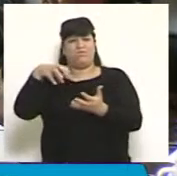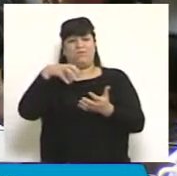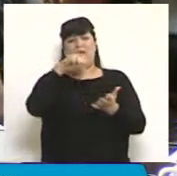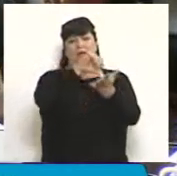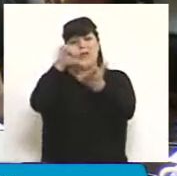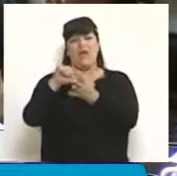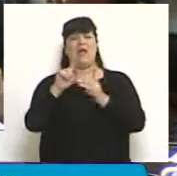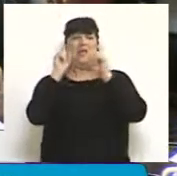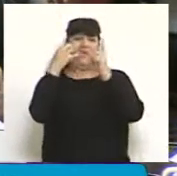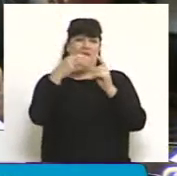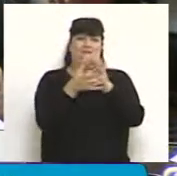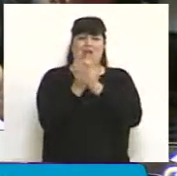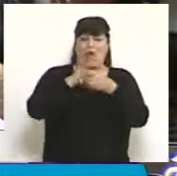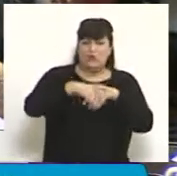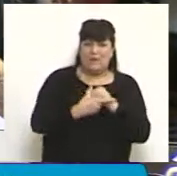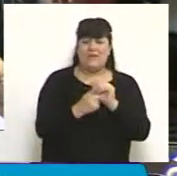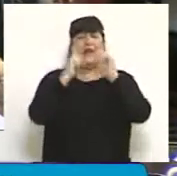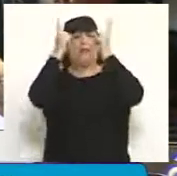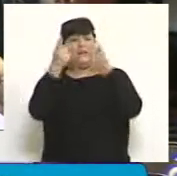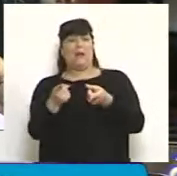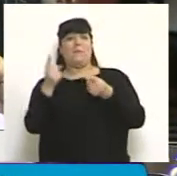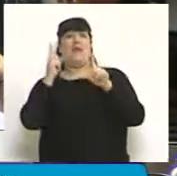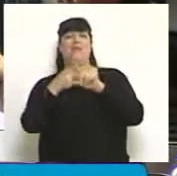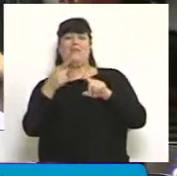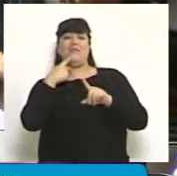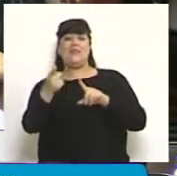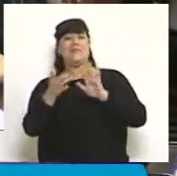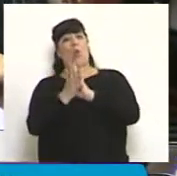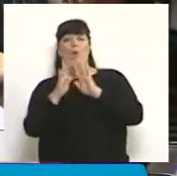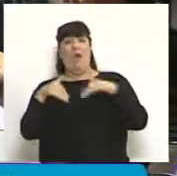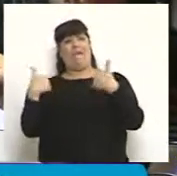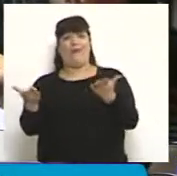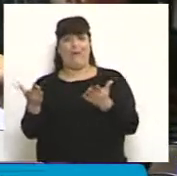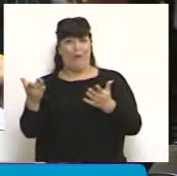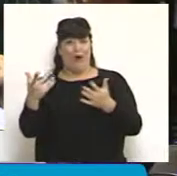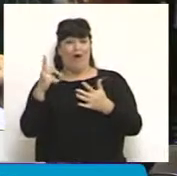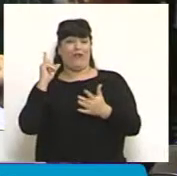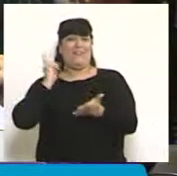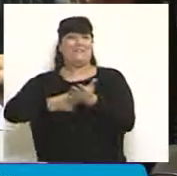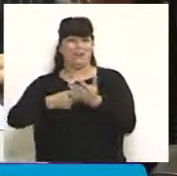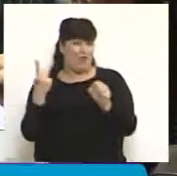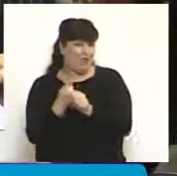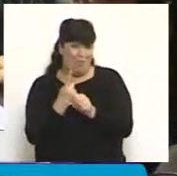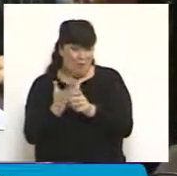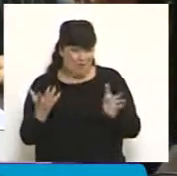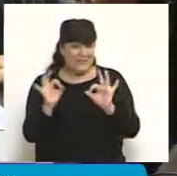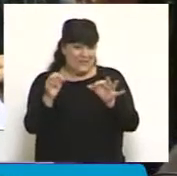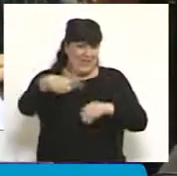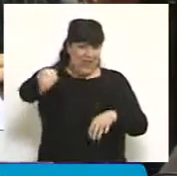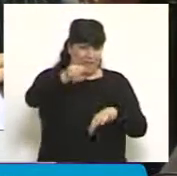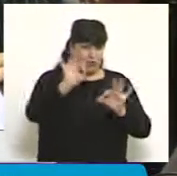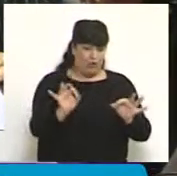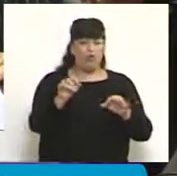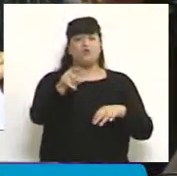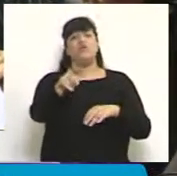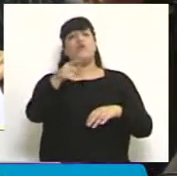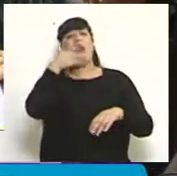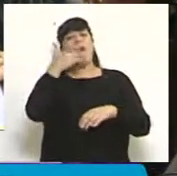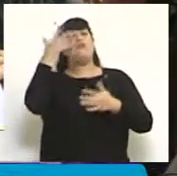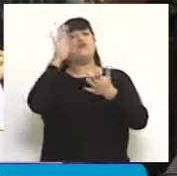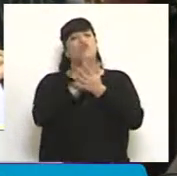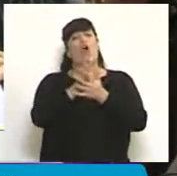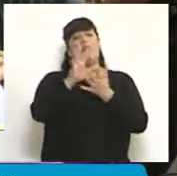la neutralidad hasta la no arbitrariedad de las sentencias. Pero bueno, tenemos uno que habla concretamente de